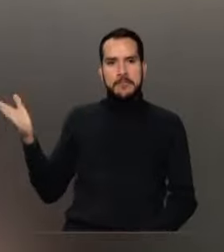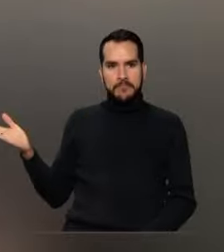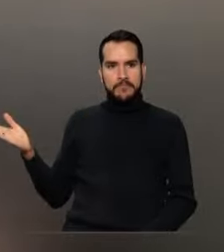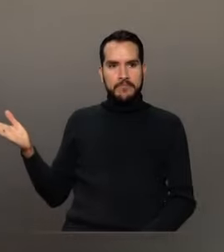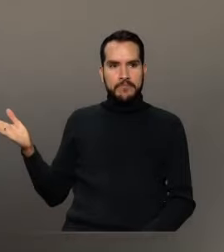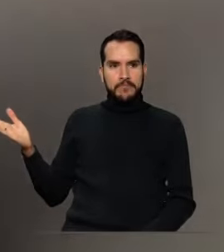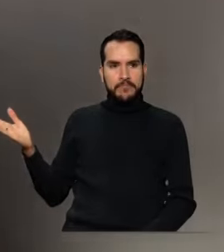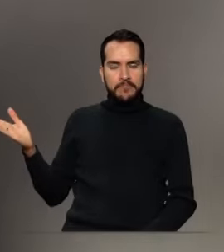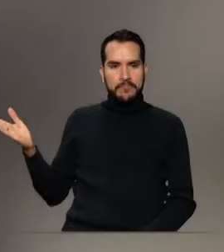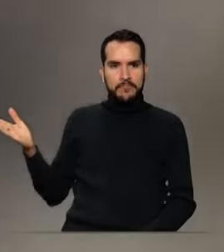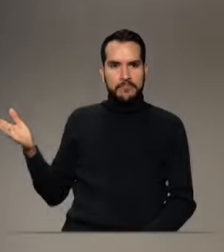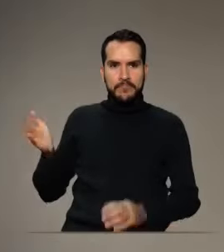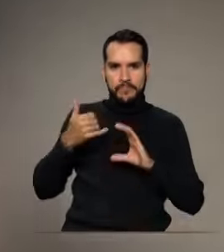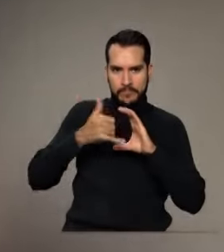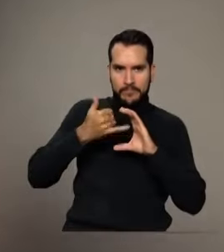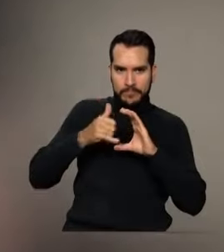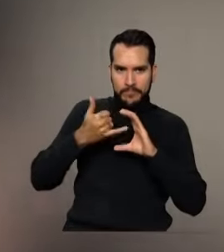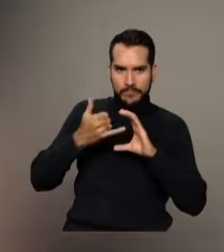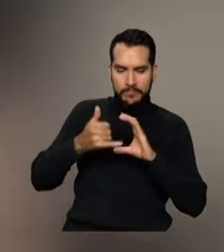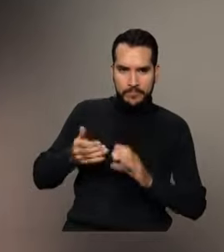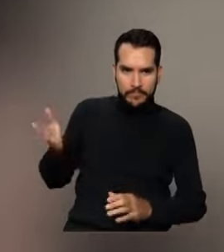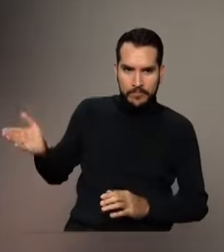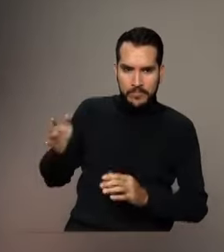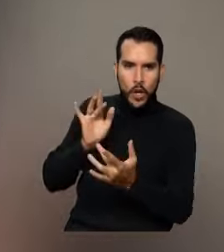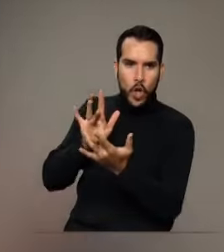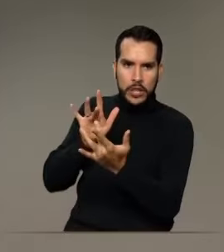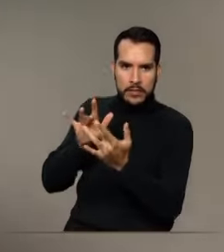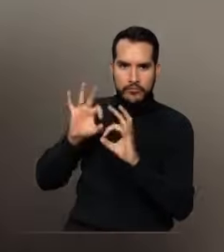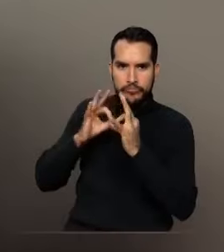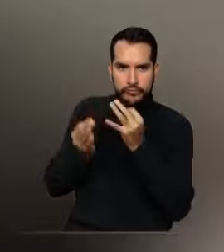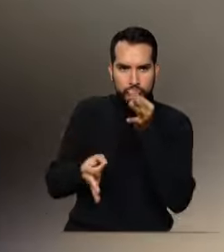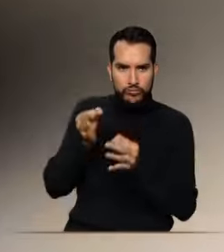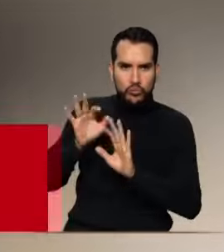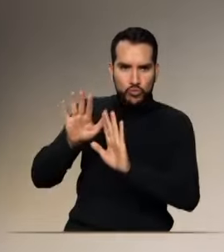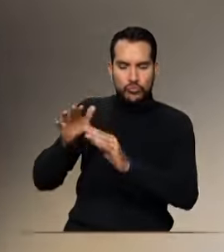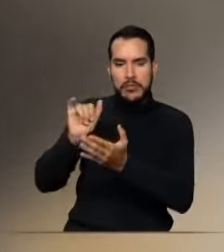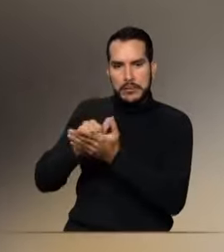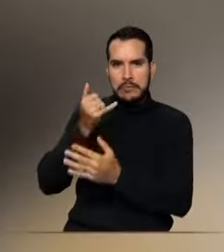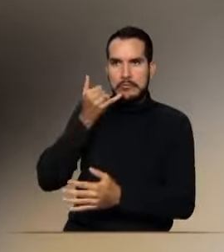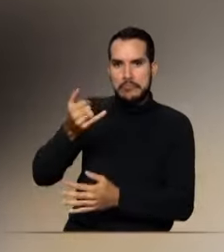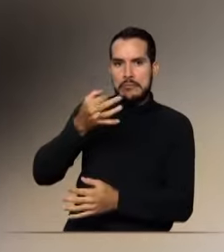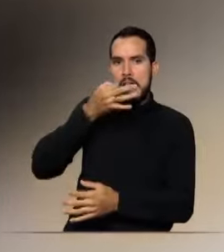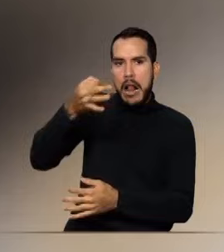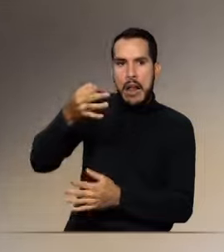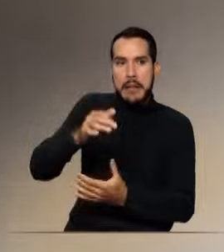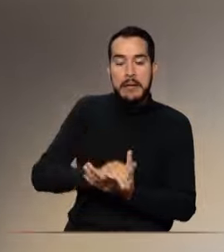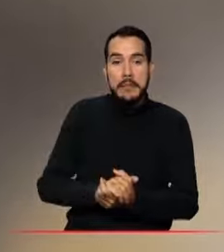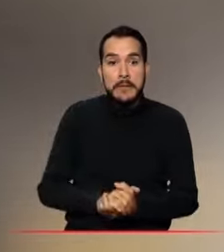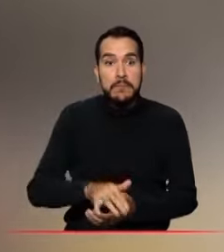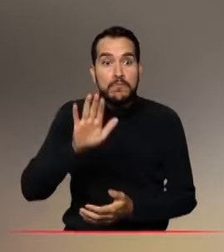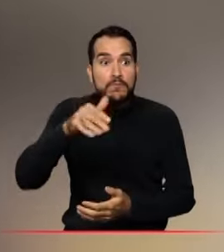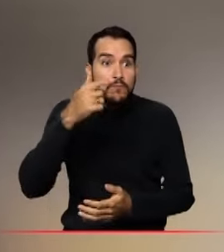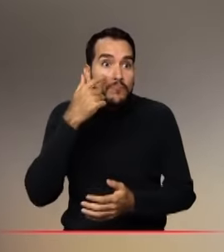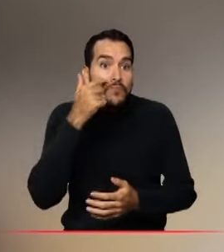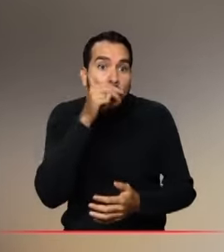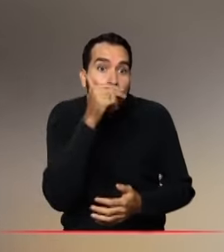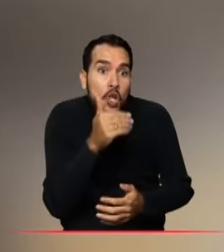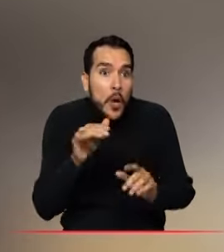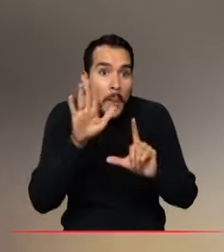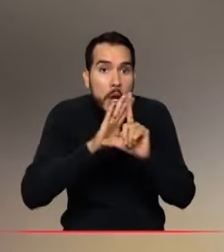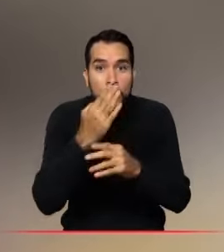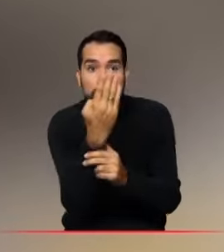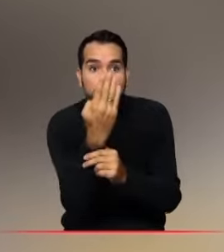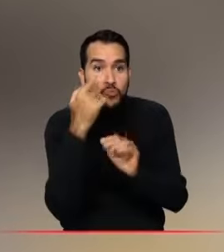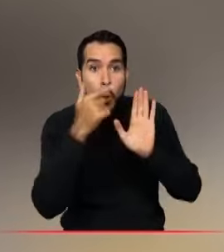310-457-7195, contacto de la comisaría de familia de ese municipio. Publicamos la identidad de la niña con previa autorización de sus